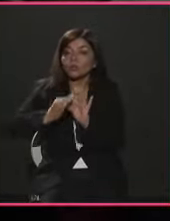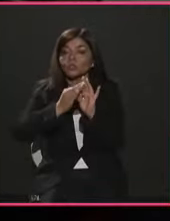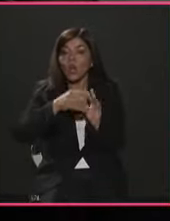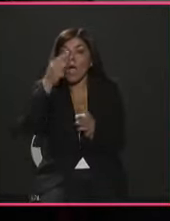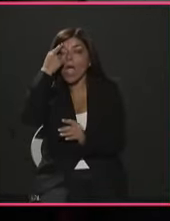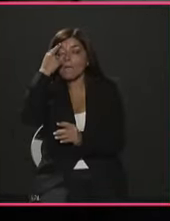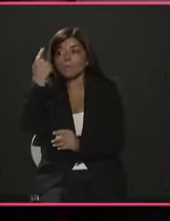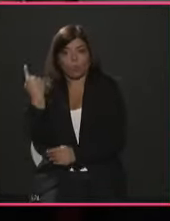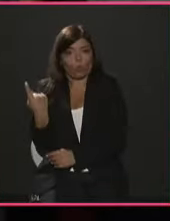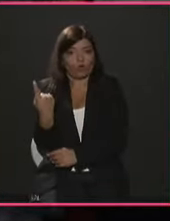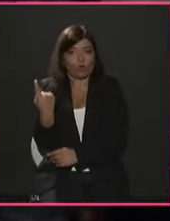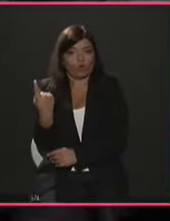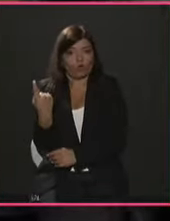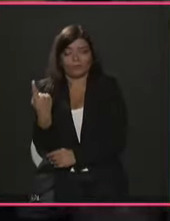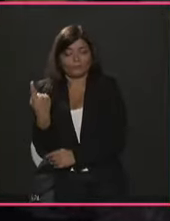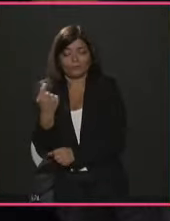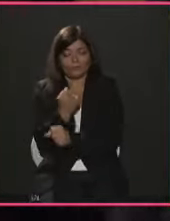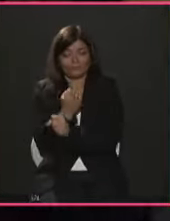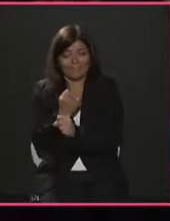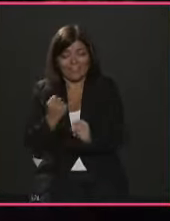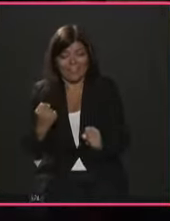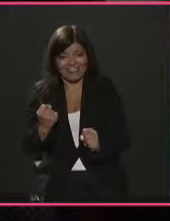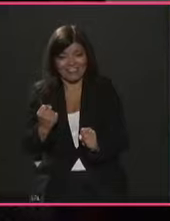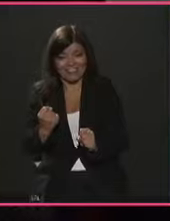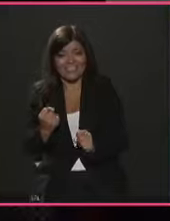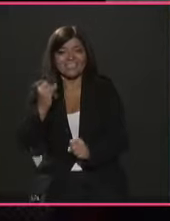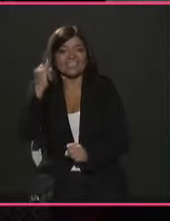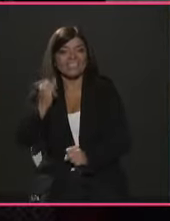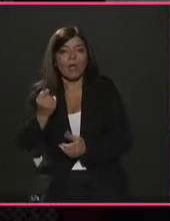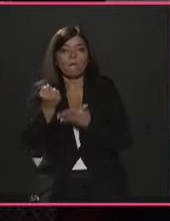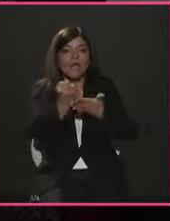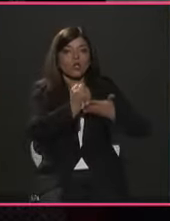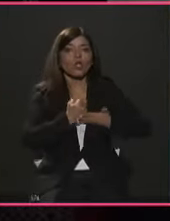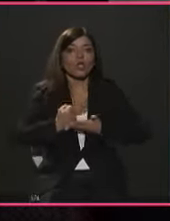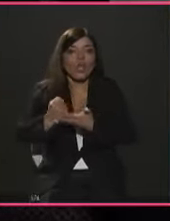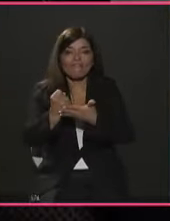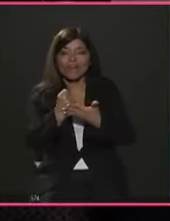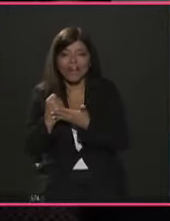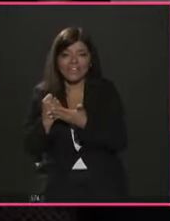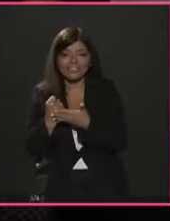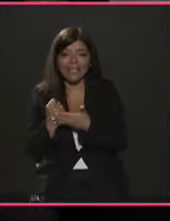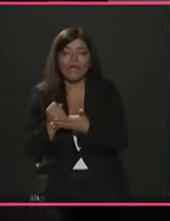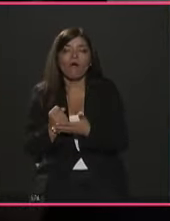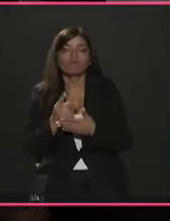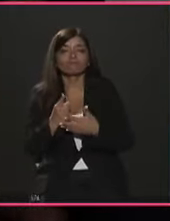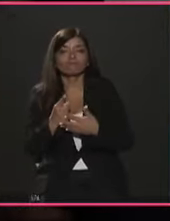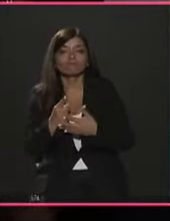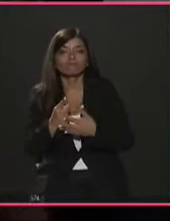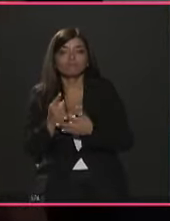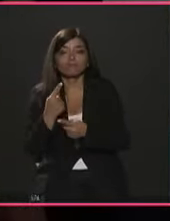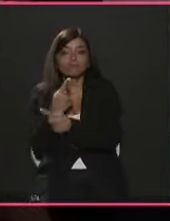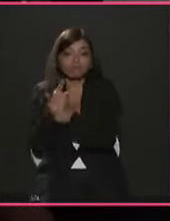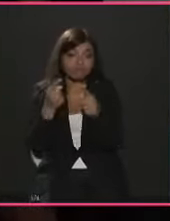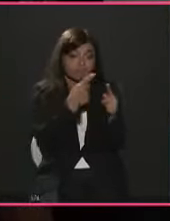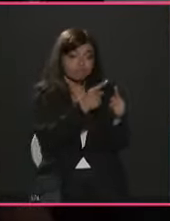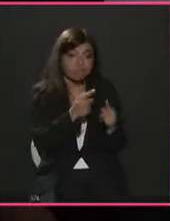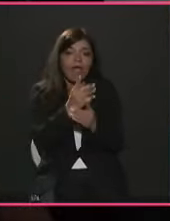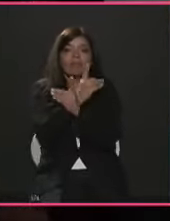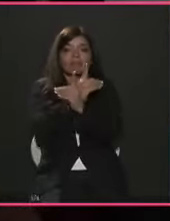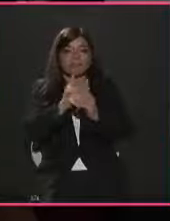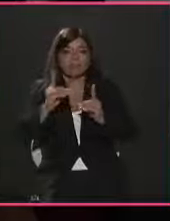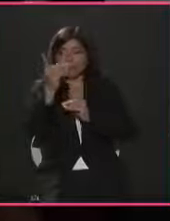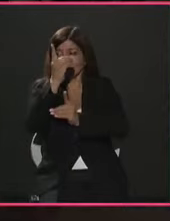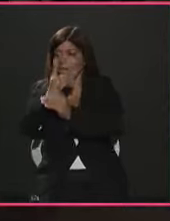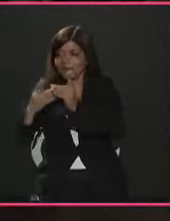emerge de una persona claro es imposible el pensamiento el pensamiento siempre es colaborativo siempre es expresión de la diversidad y hoy